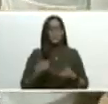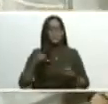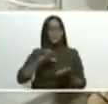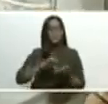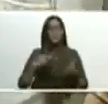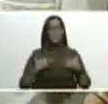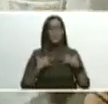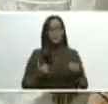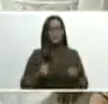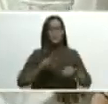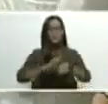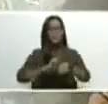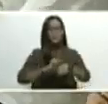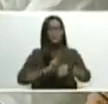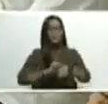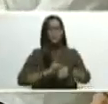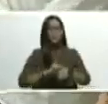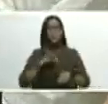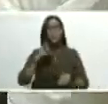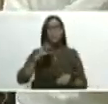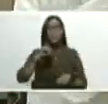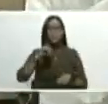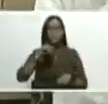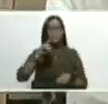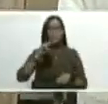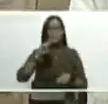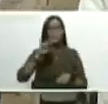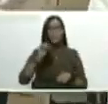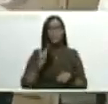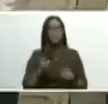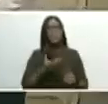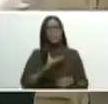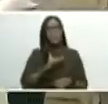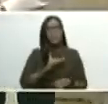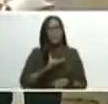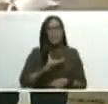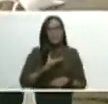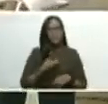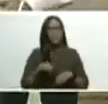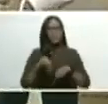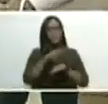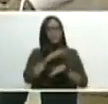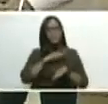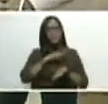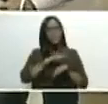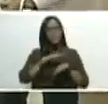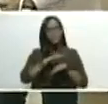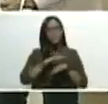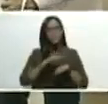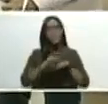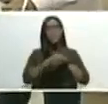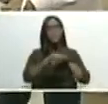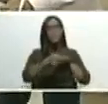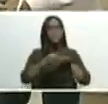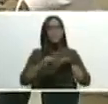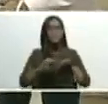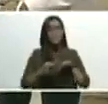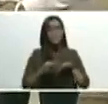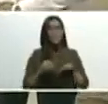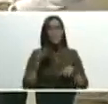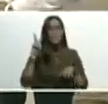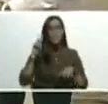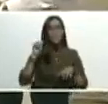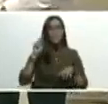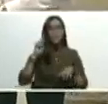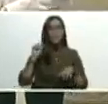doctora Indira Santana, el alcalde del municipio Vargas acá, porque este es un Centro Integral de